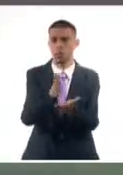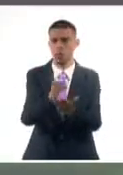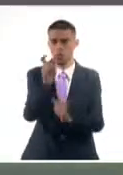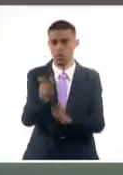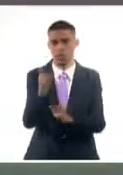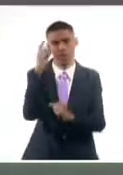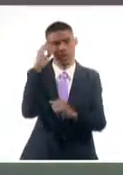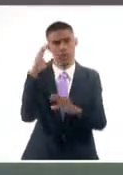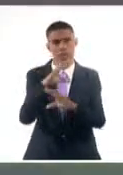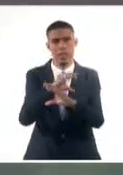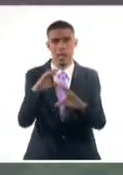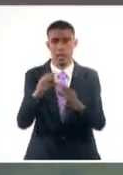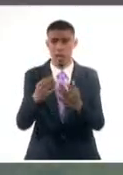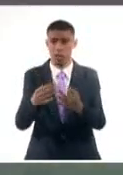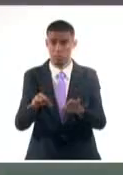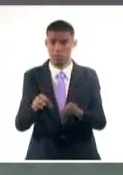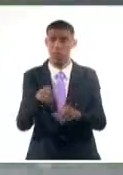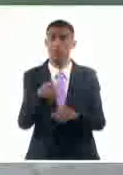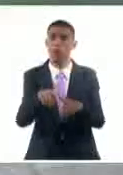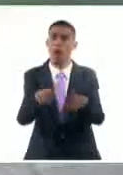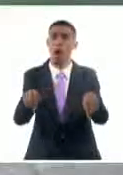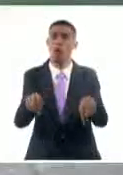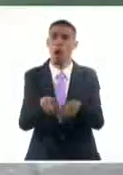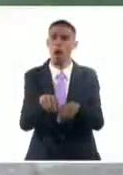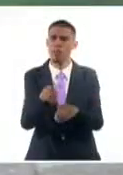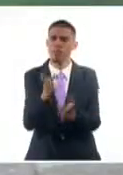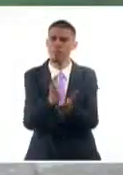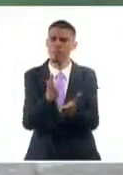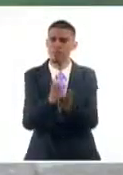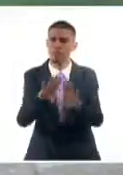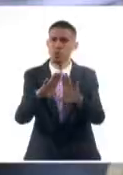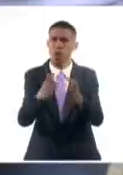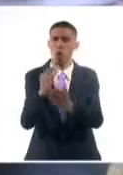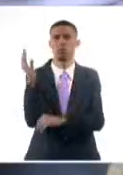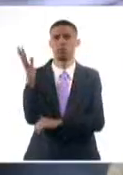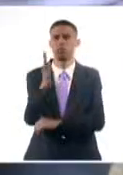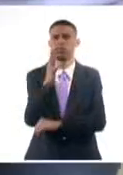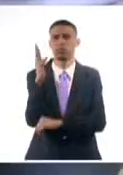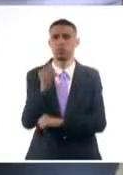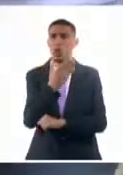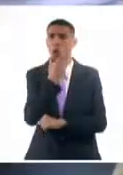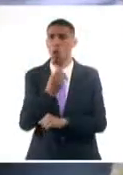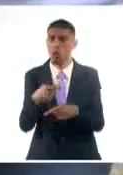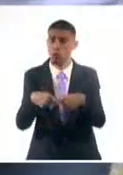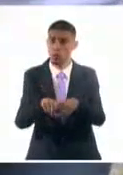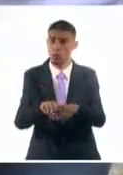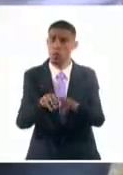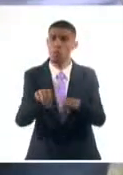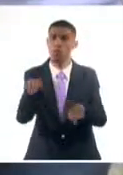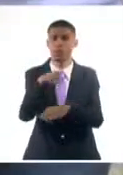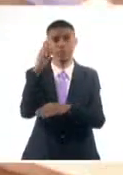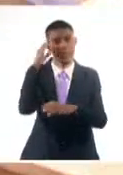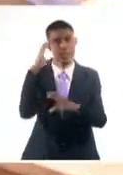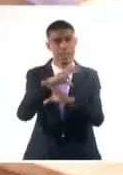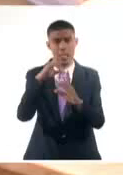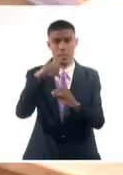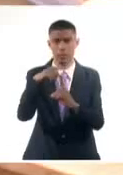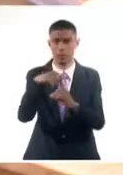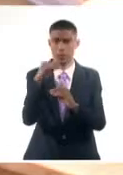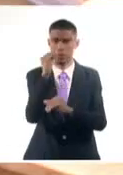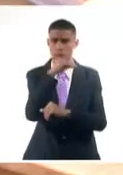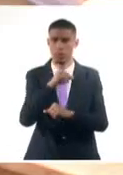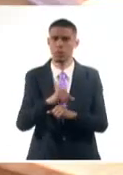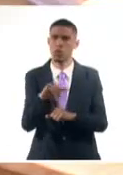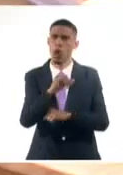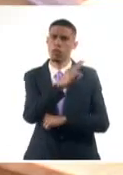Ciencias Naturales un aula ecológica jóvenes emprendedores de Conjunto con el Ministerio de ciencia tecnología y medio ambiente y las